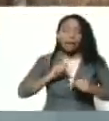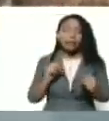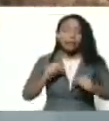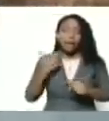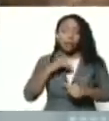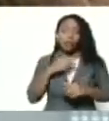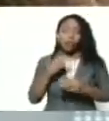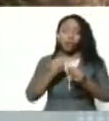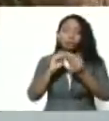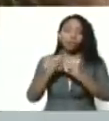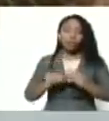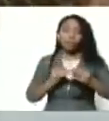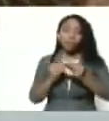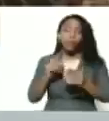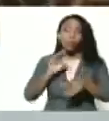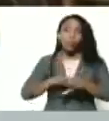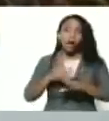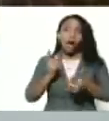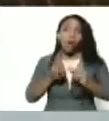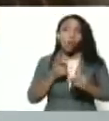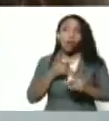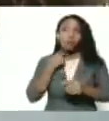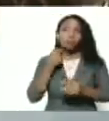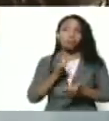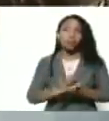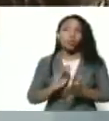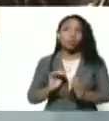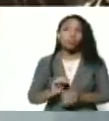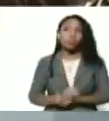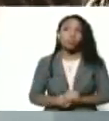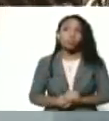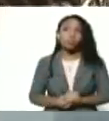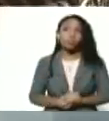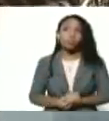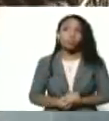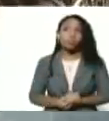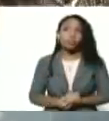van reponiendo las gallinas porque algunas se mueren.